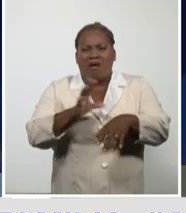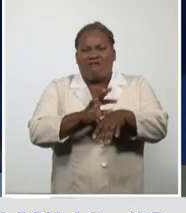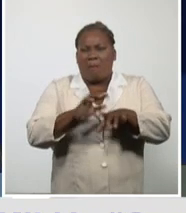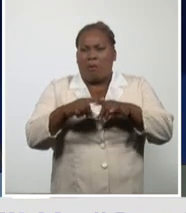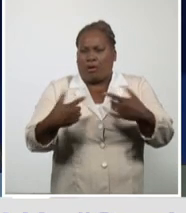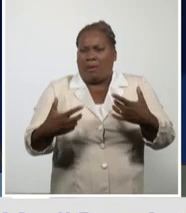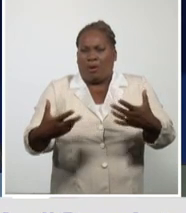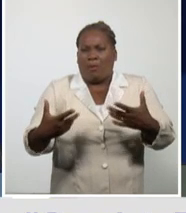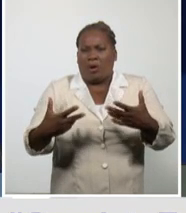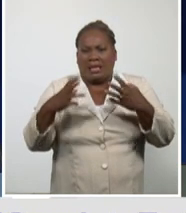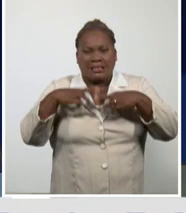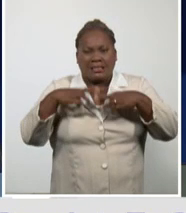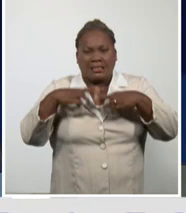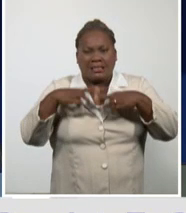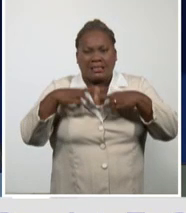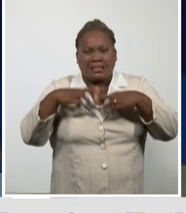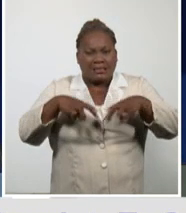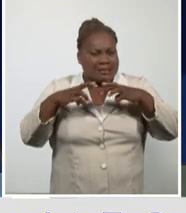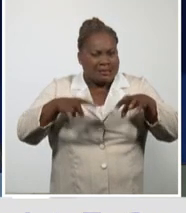tal.